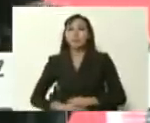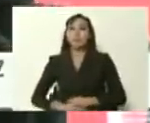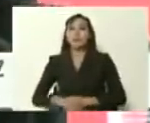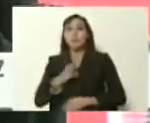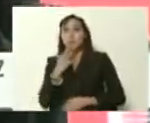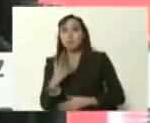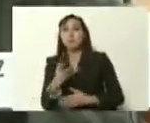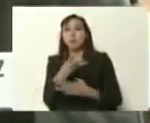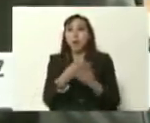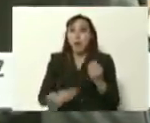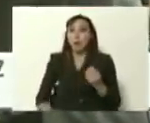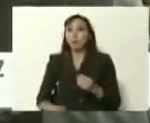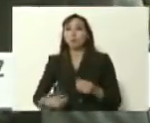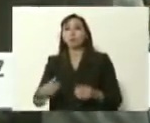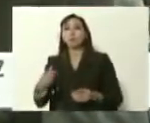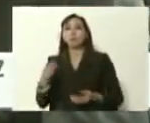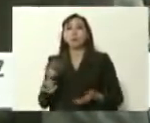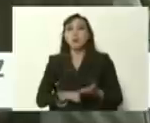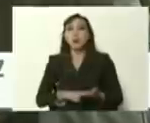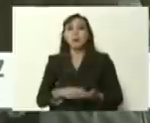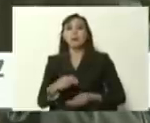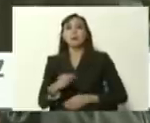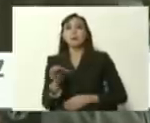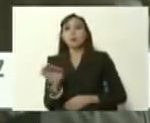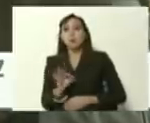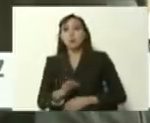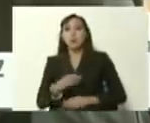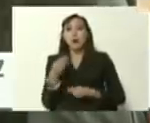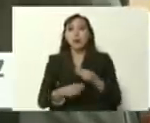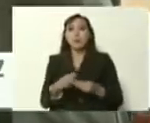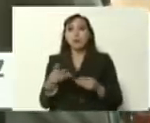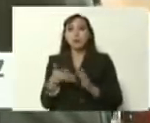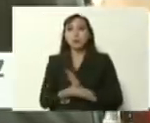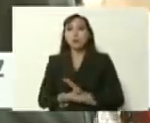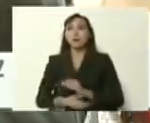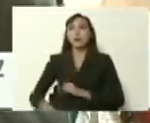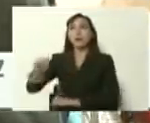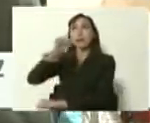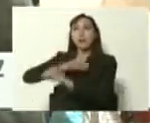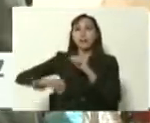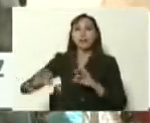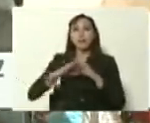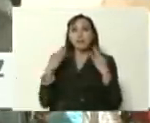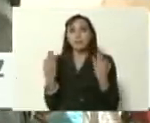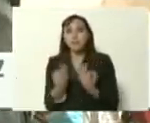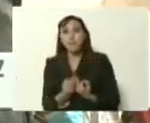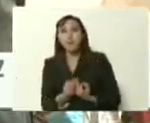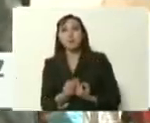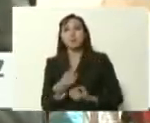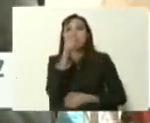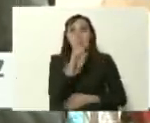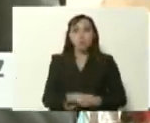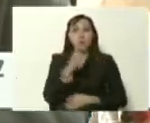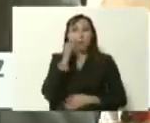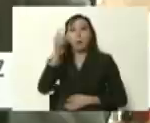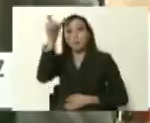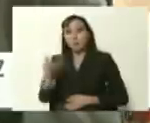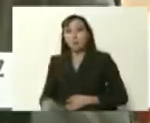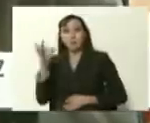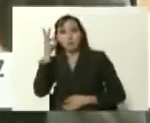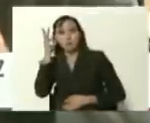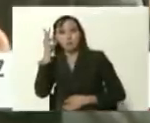aborto y alentar o atentar contra el diseño de la familia establecido en la palabra y en